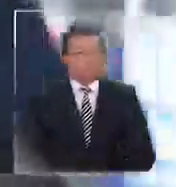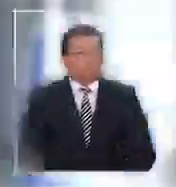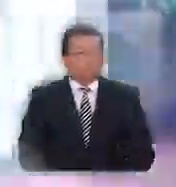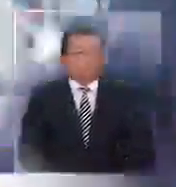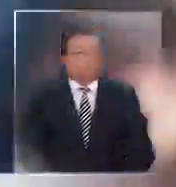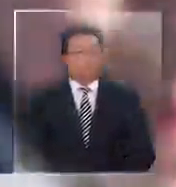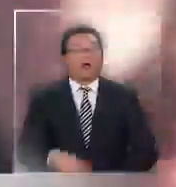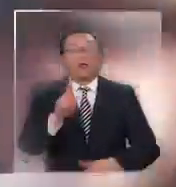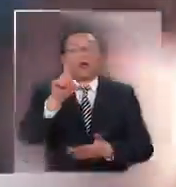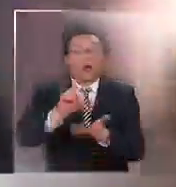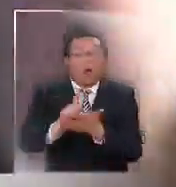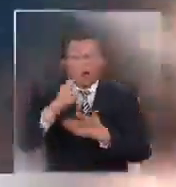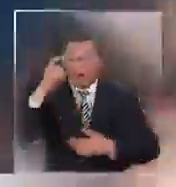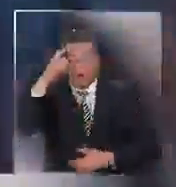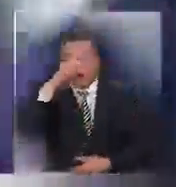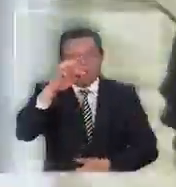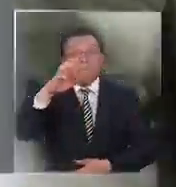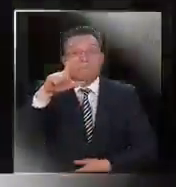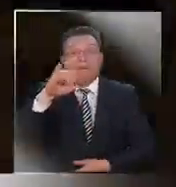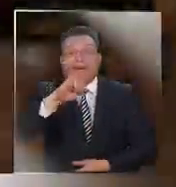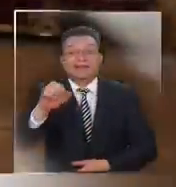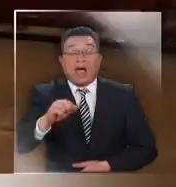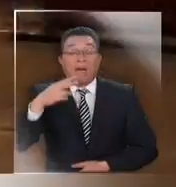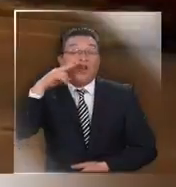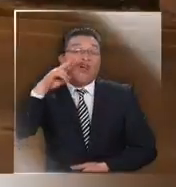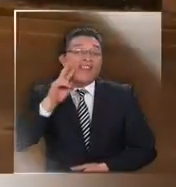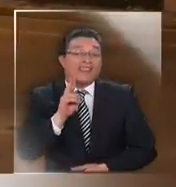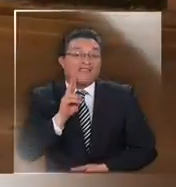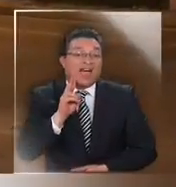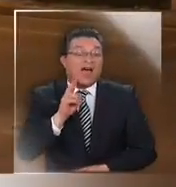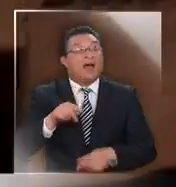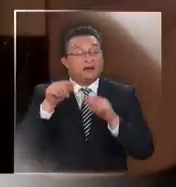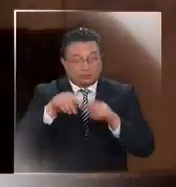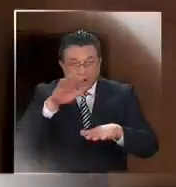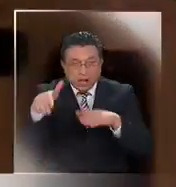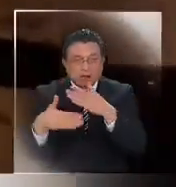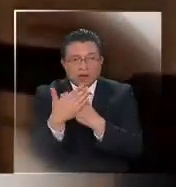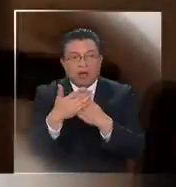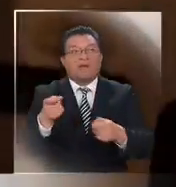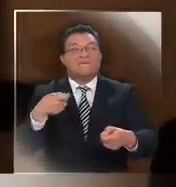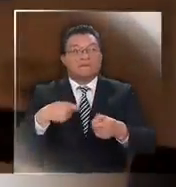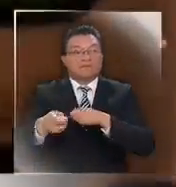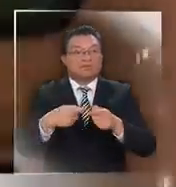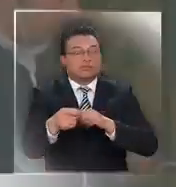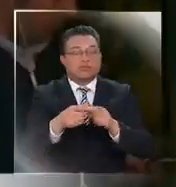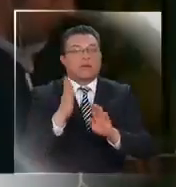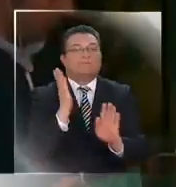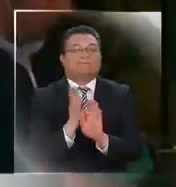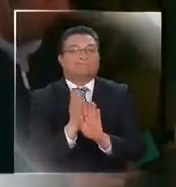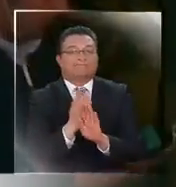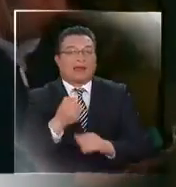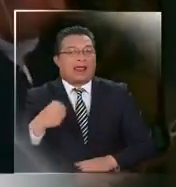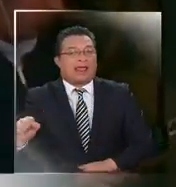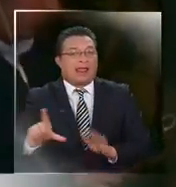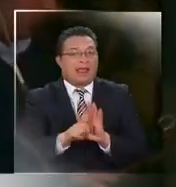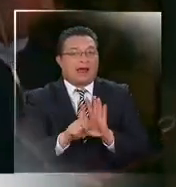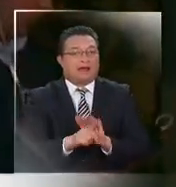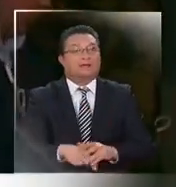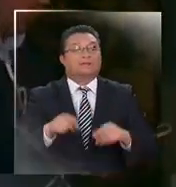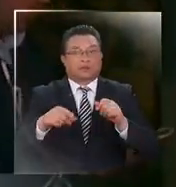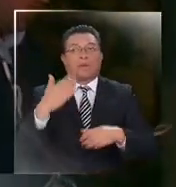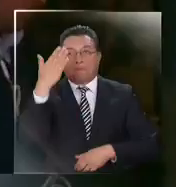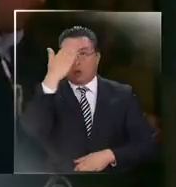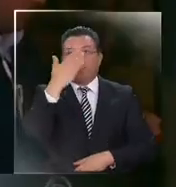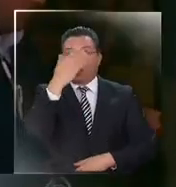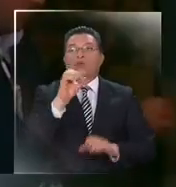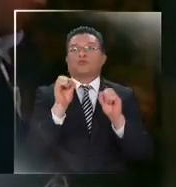Uno de los puntos complejos es la Plaza Pedro de Valdivia, donde cada madrugada llegan distribuidores ilegales. Estamos realmente preocupados, la cantidad